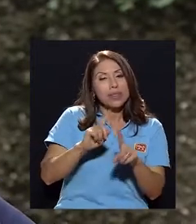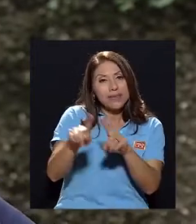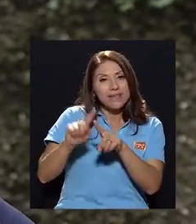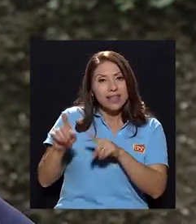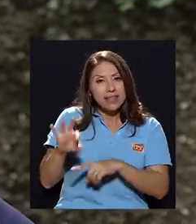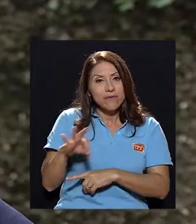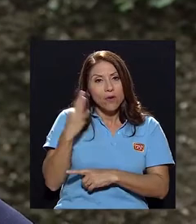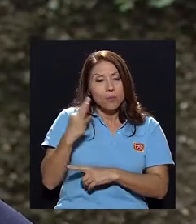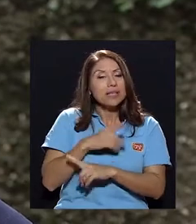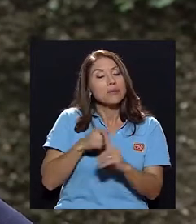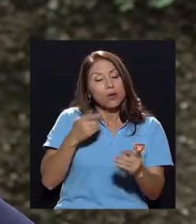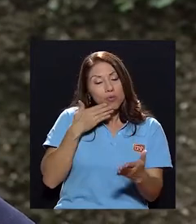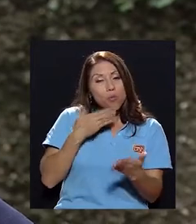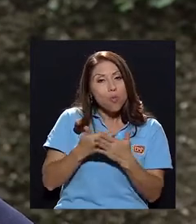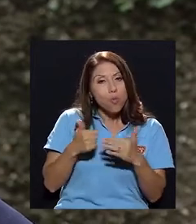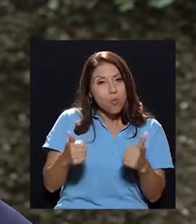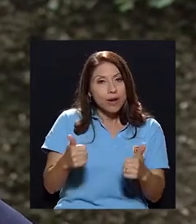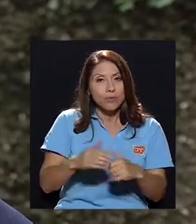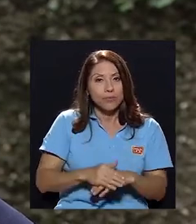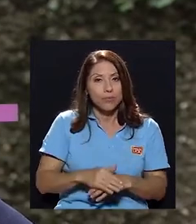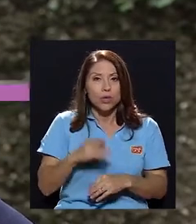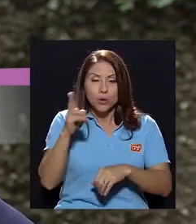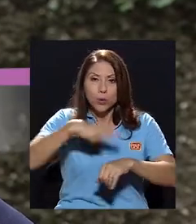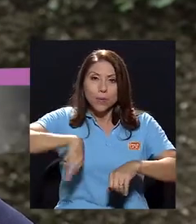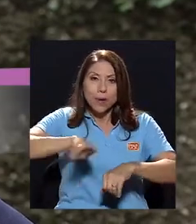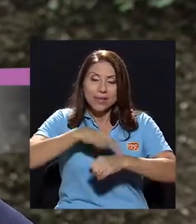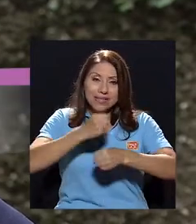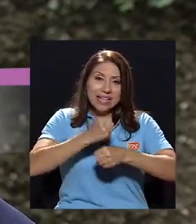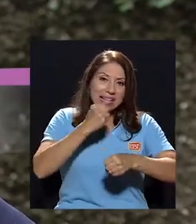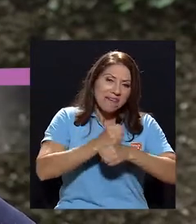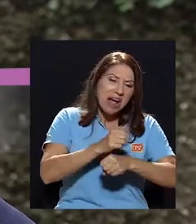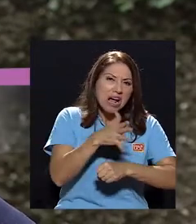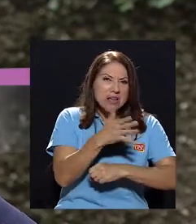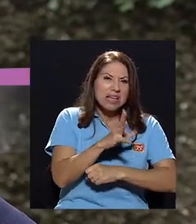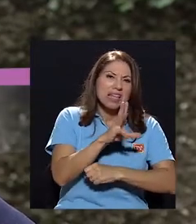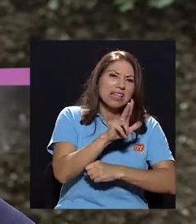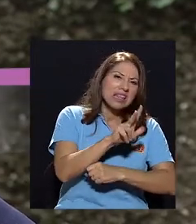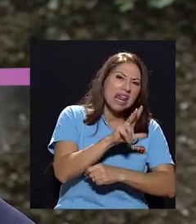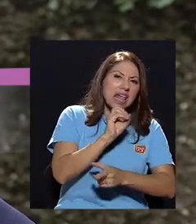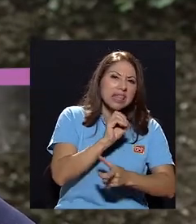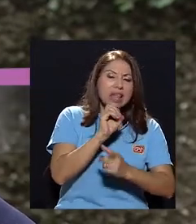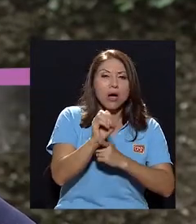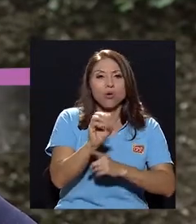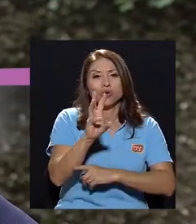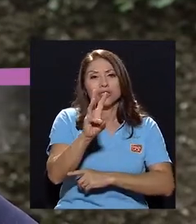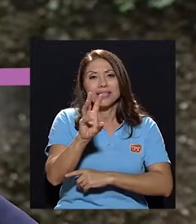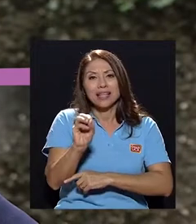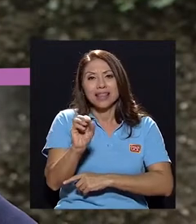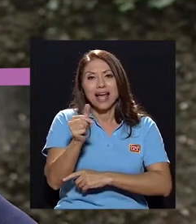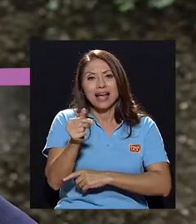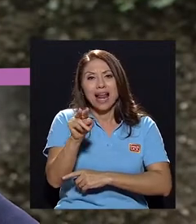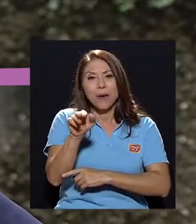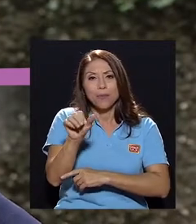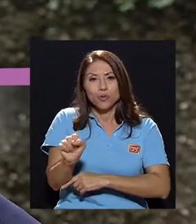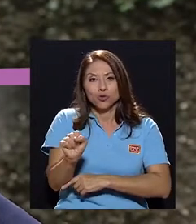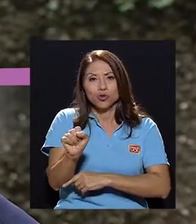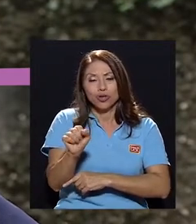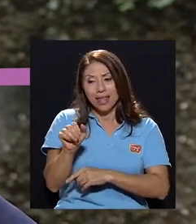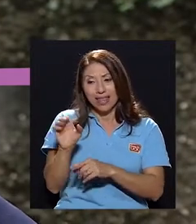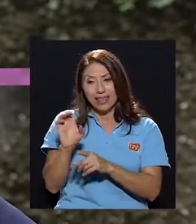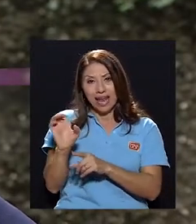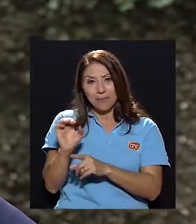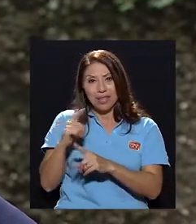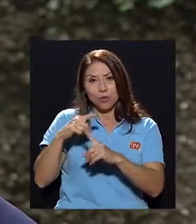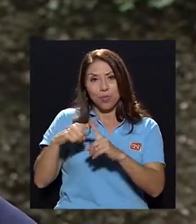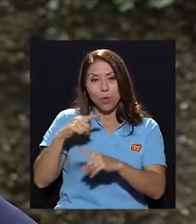recomendada, que usualmente se trabaja en un rango que es entre 30 a 60 gramos de carbohidrato por hora. Pero si es ejercicio de muy